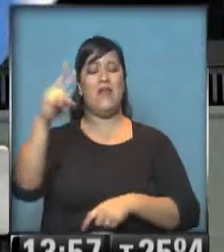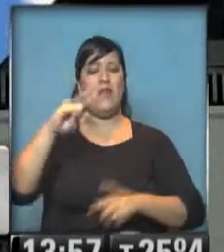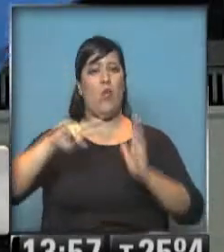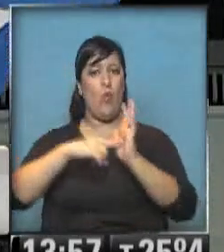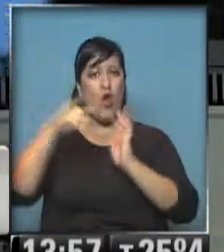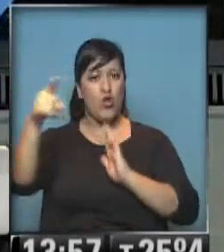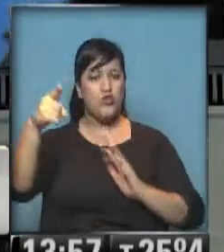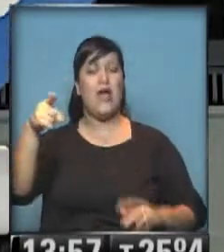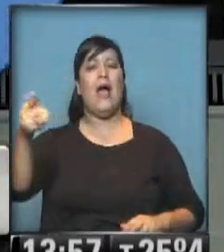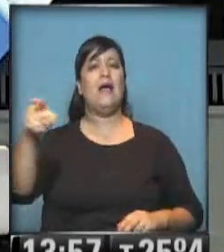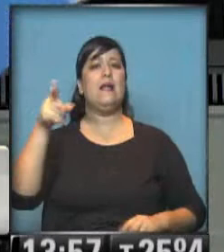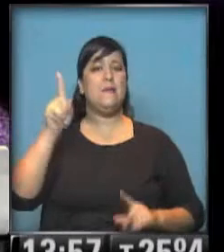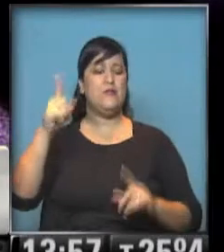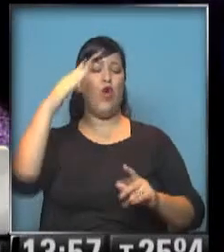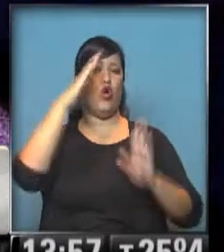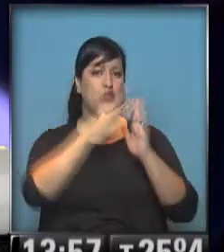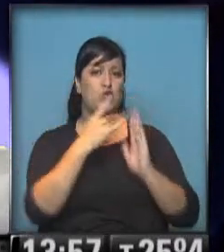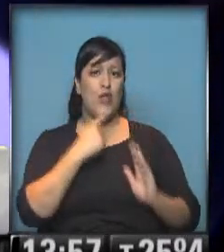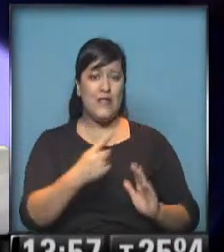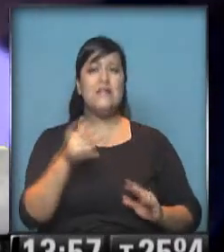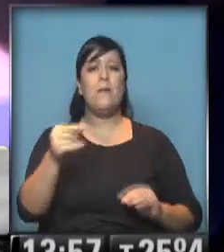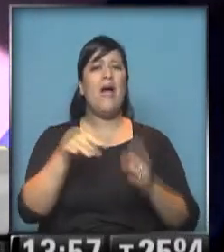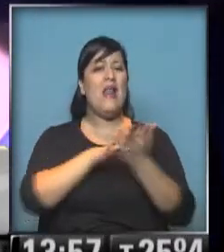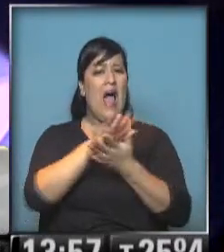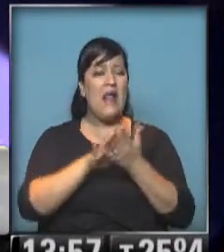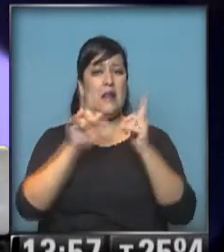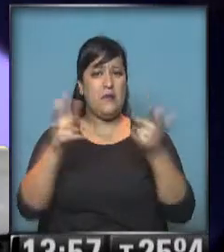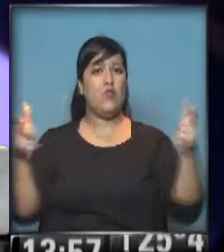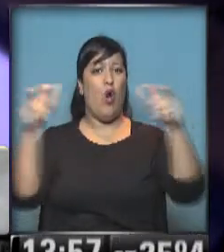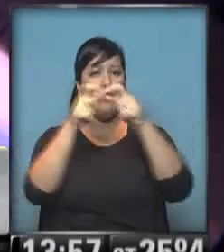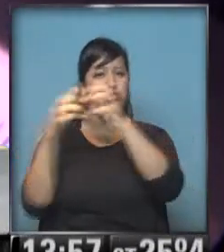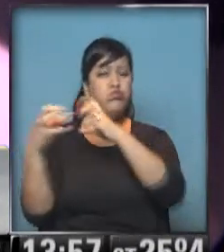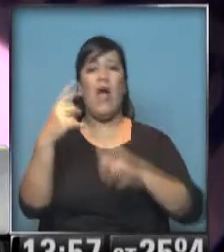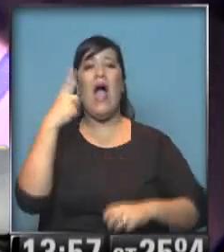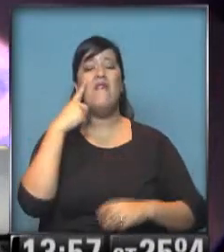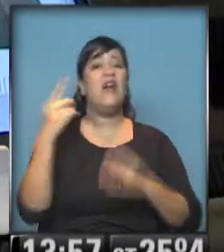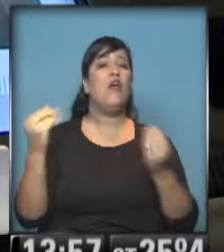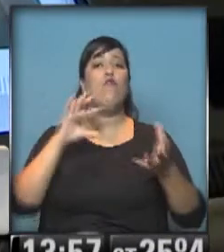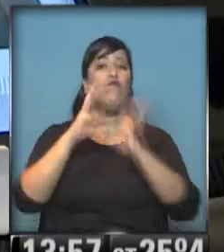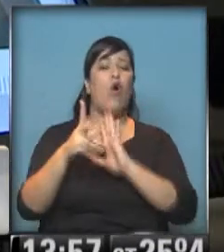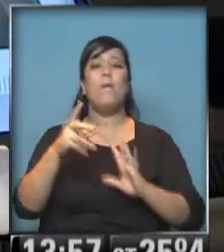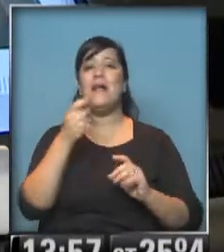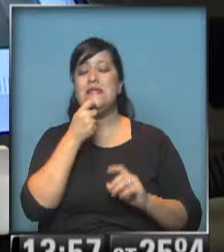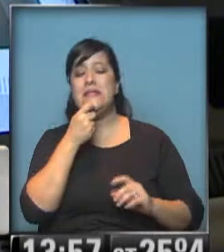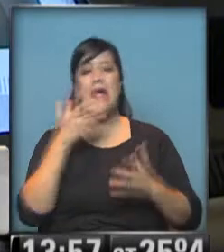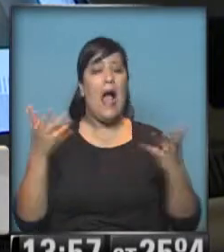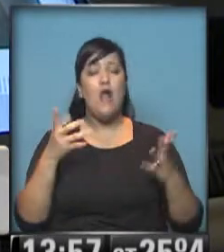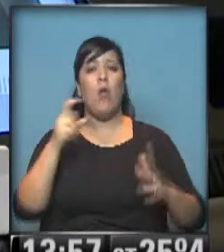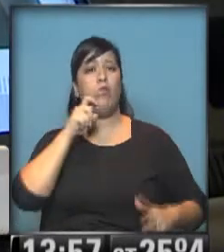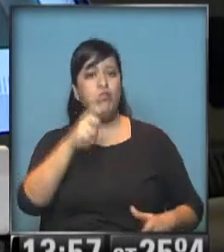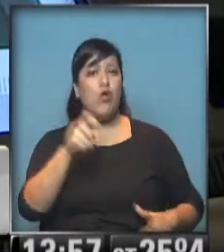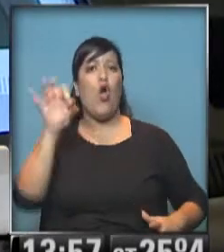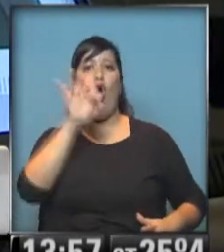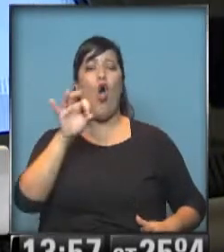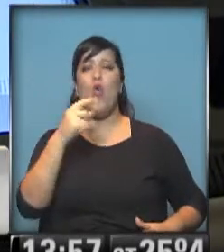privilegiado del Estado de la Ciudad de Buenos Aires por la Constitución, para que se realice esa auditoría, para que determine qué tipo de violabilidad o qué tipo de